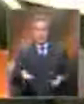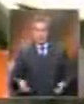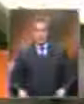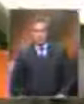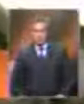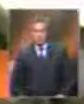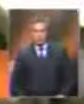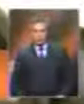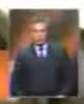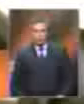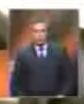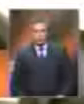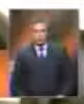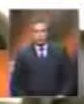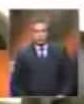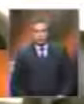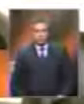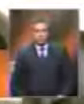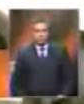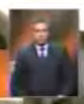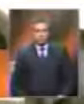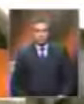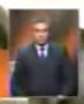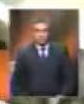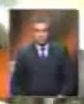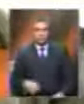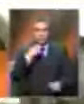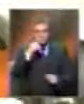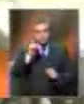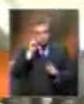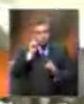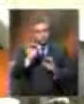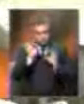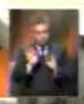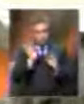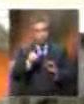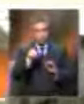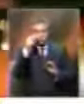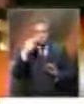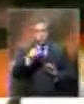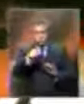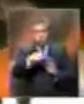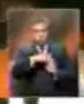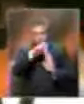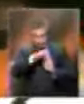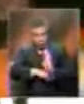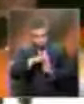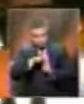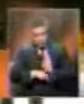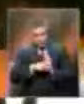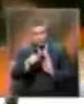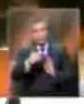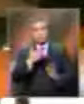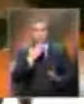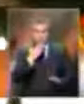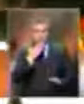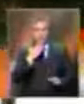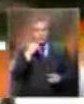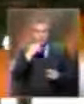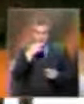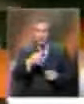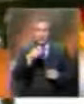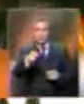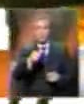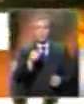muchos términos, pocas veces comprendía, pero me fue explicando lo que era su proyecto, sé lo que digamos la